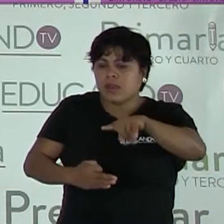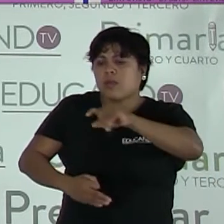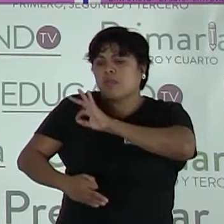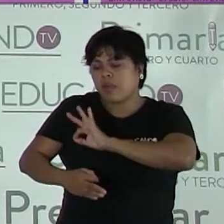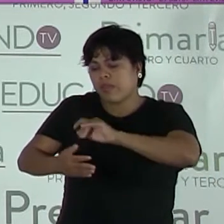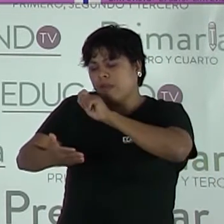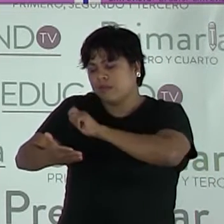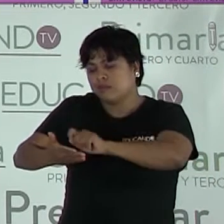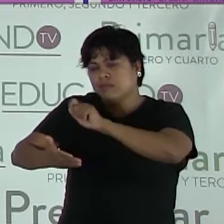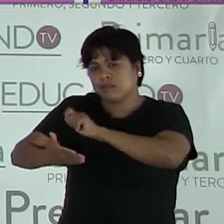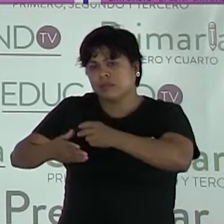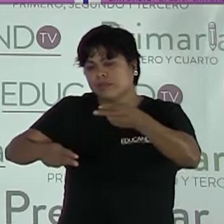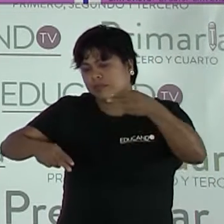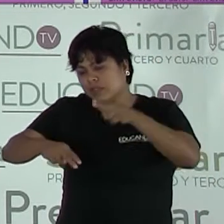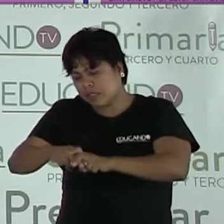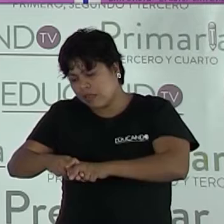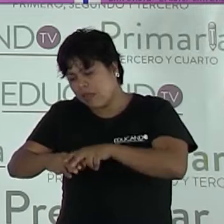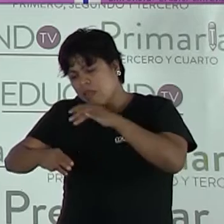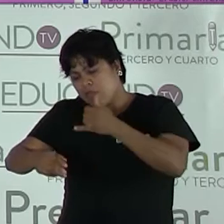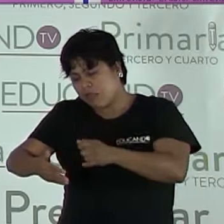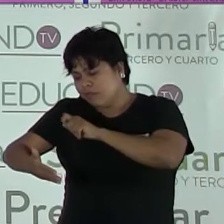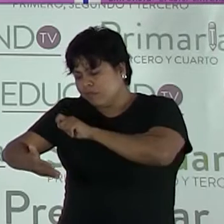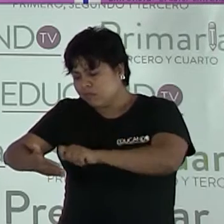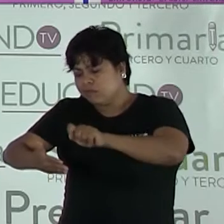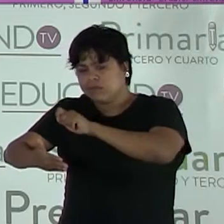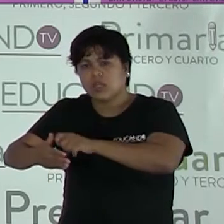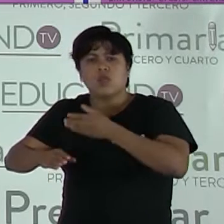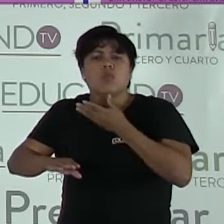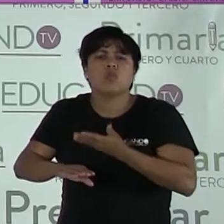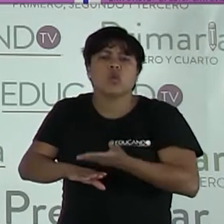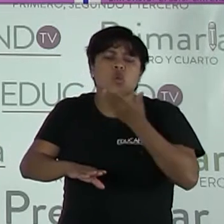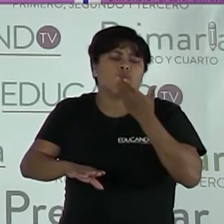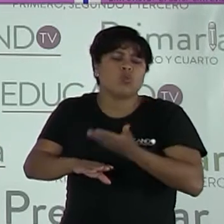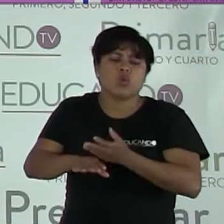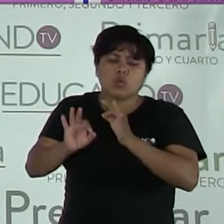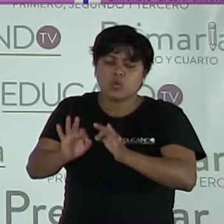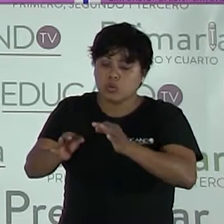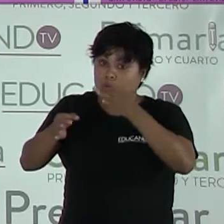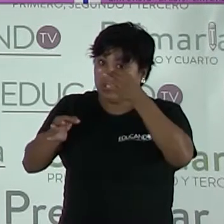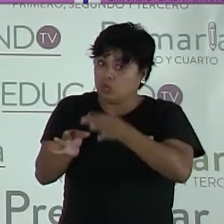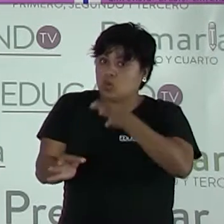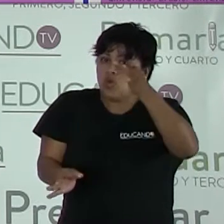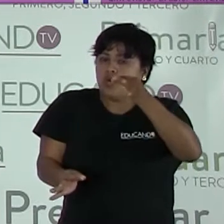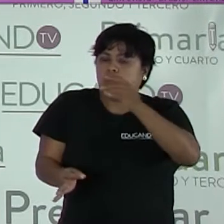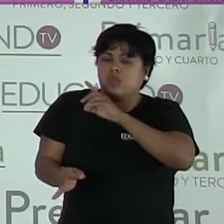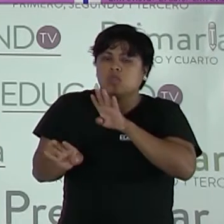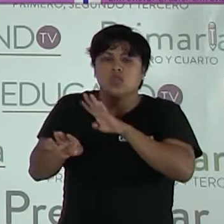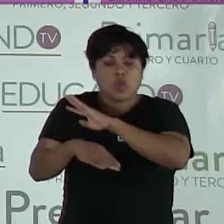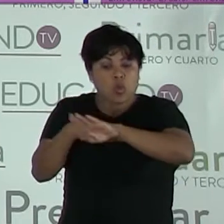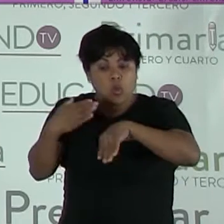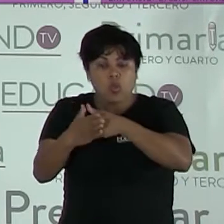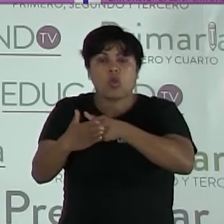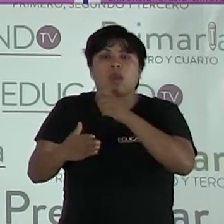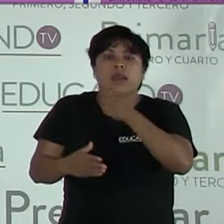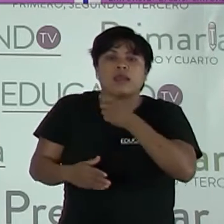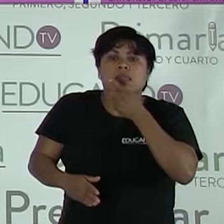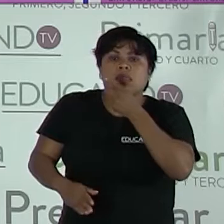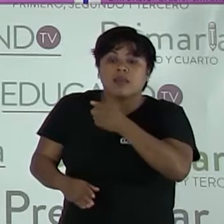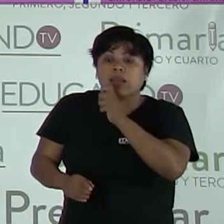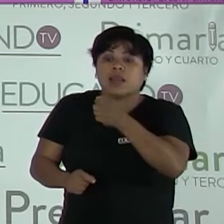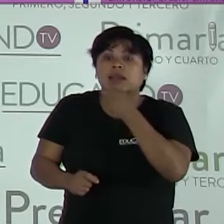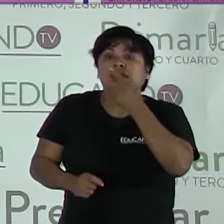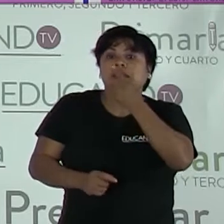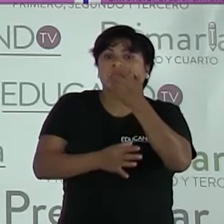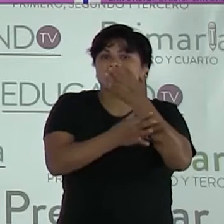para sentarse y escribir de forma muy concreta todo lo que quieren